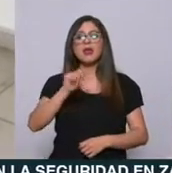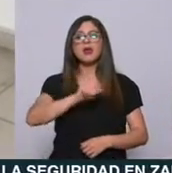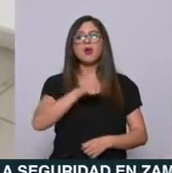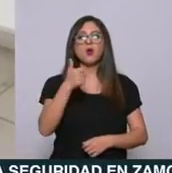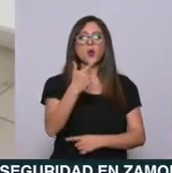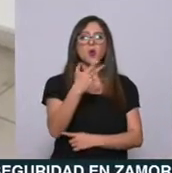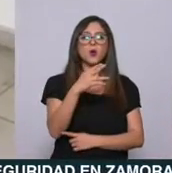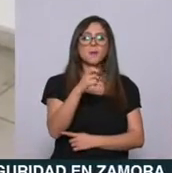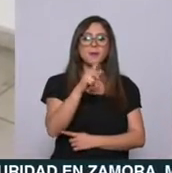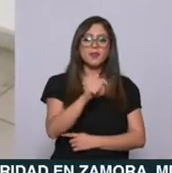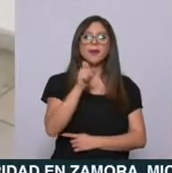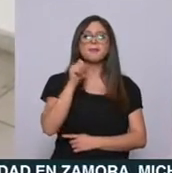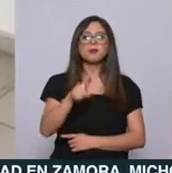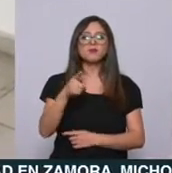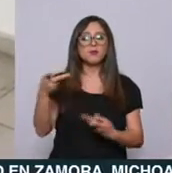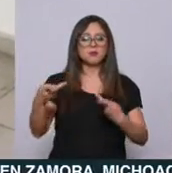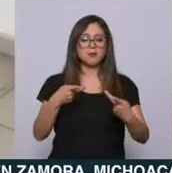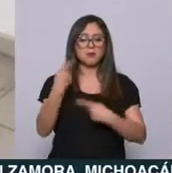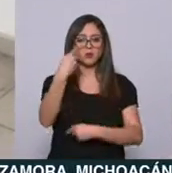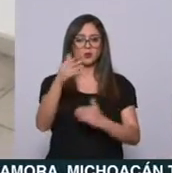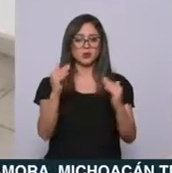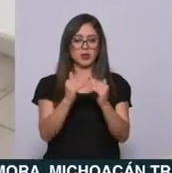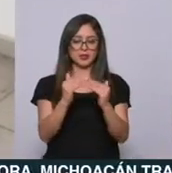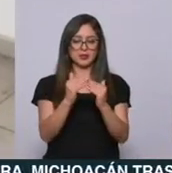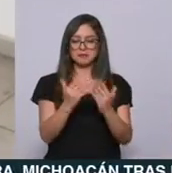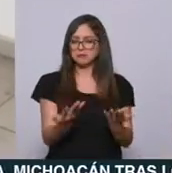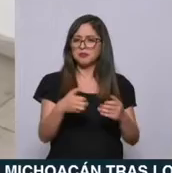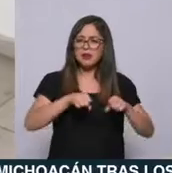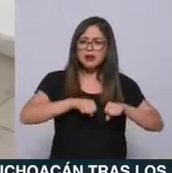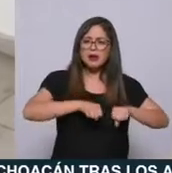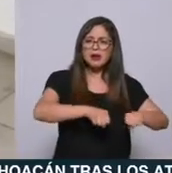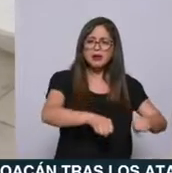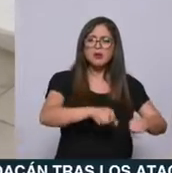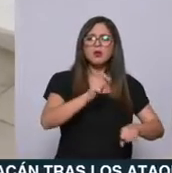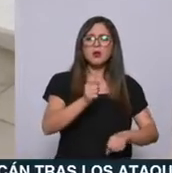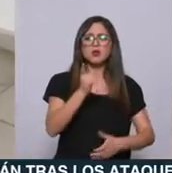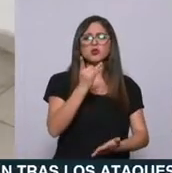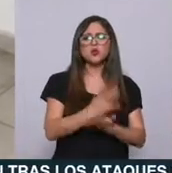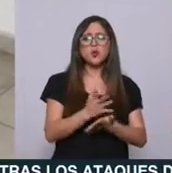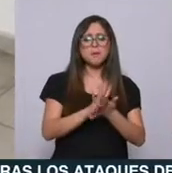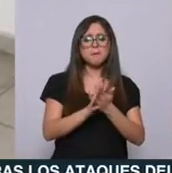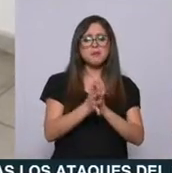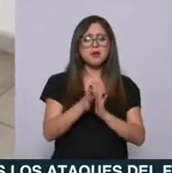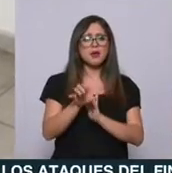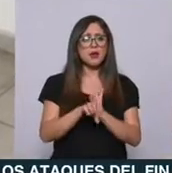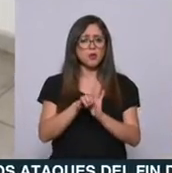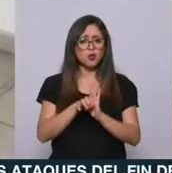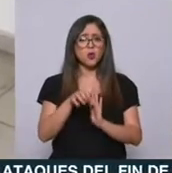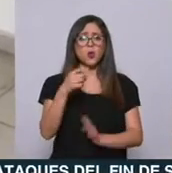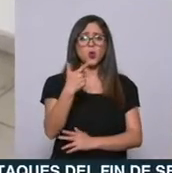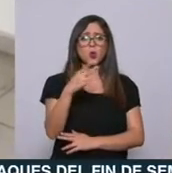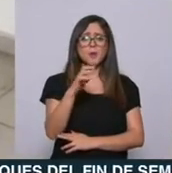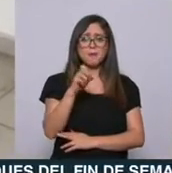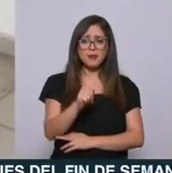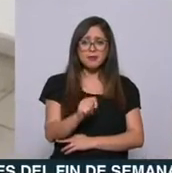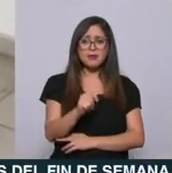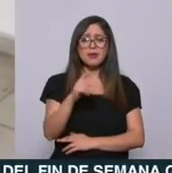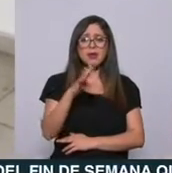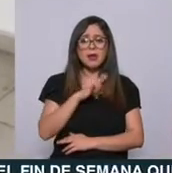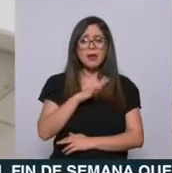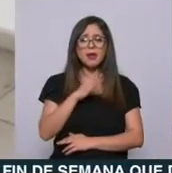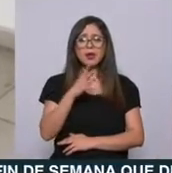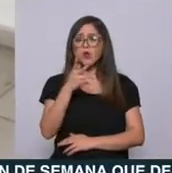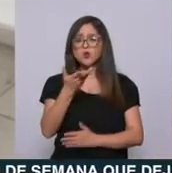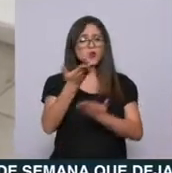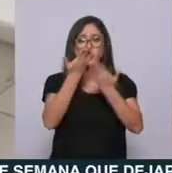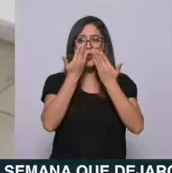gourmet y tenemos la casera. Por ejemplo, las de carrito solo cuentan con piña y jamón. Las gourmet tienen, o más bien